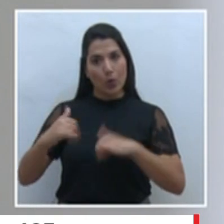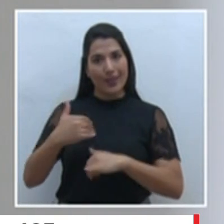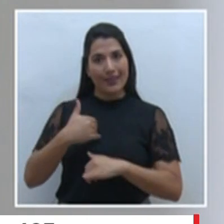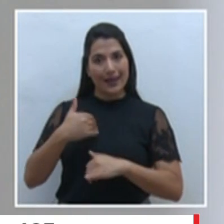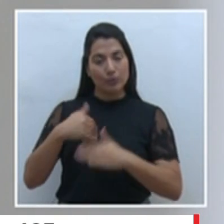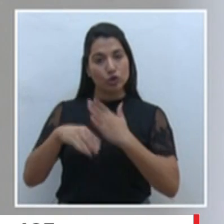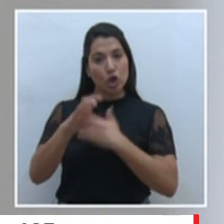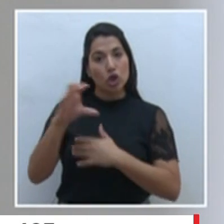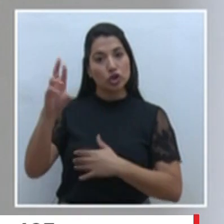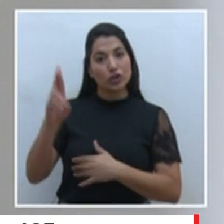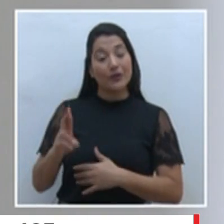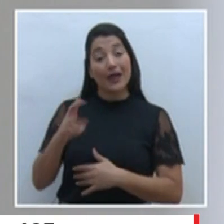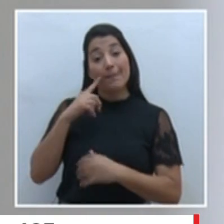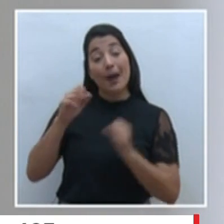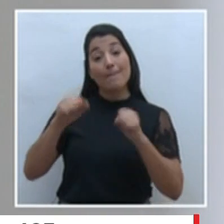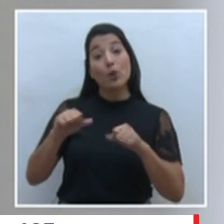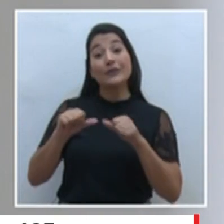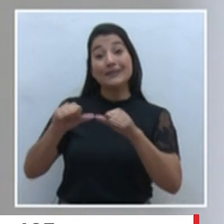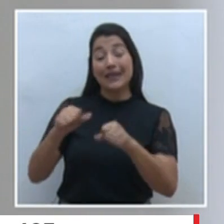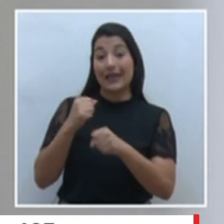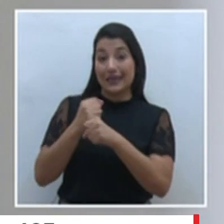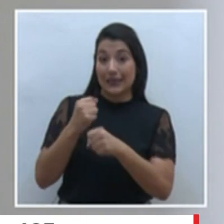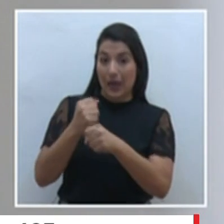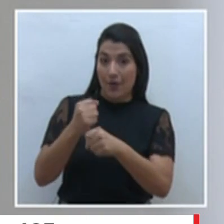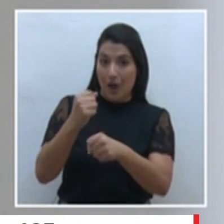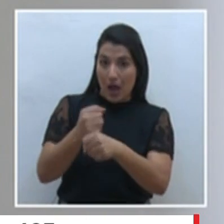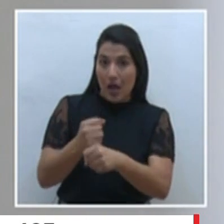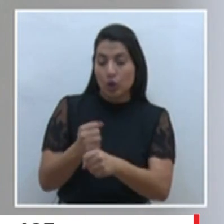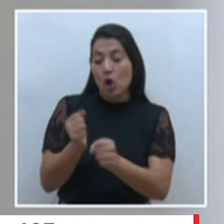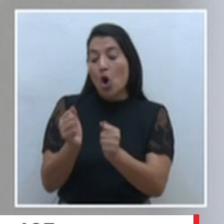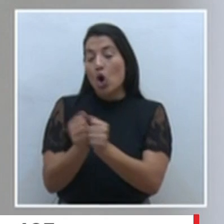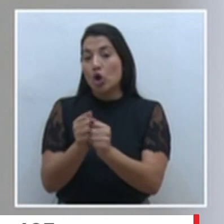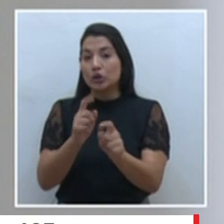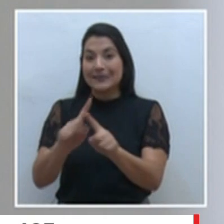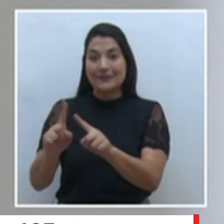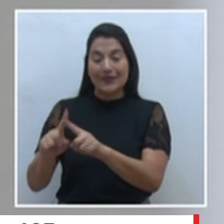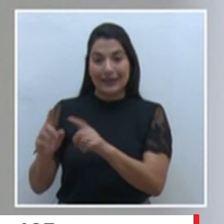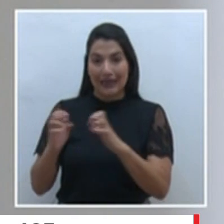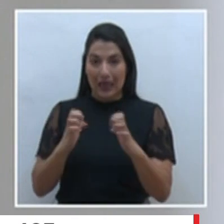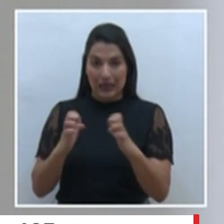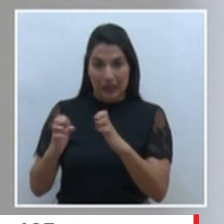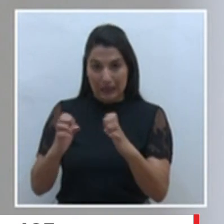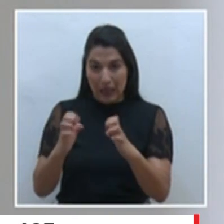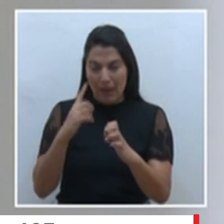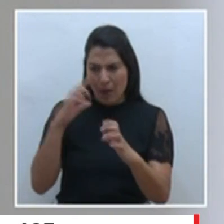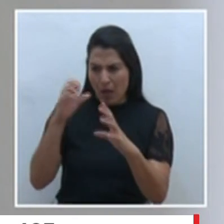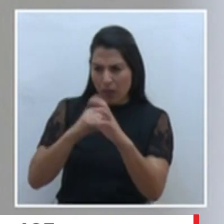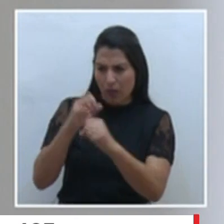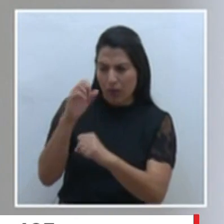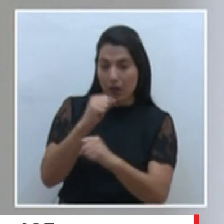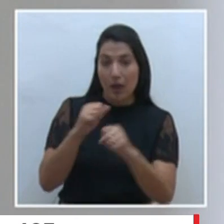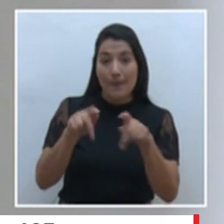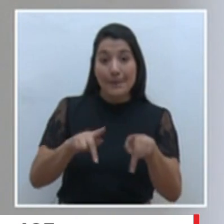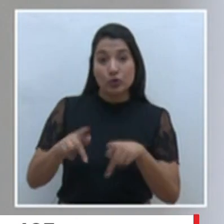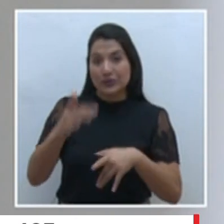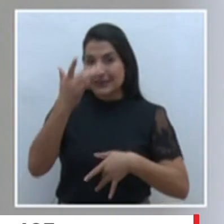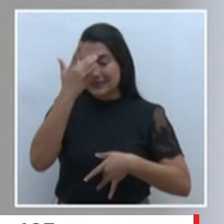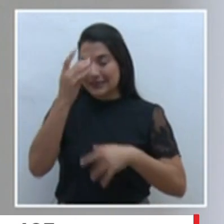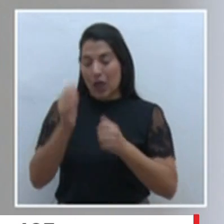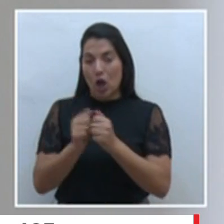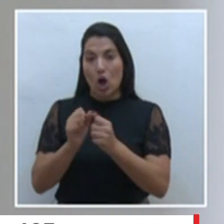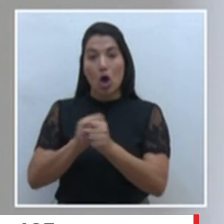para seguir trabajando en las diferentes estrategias de captación de casos por